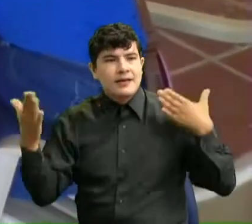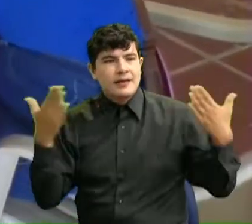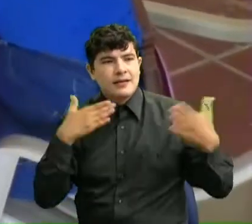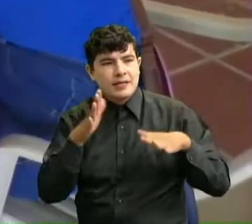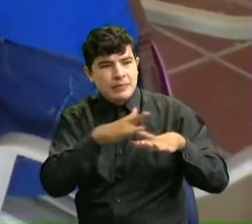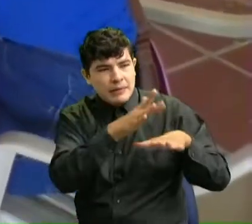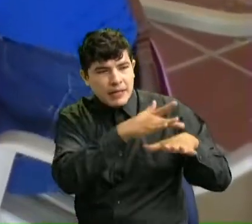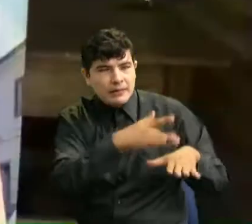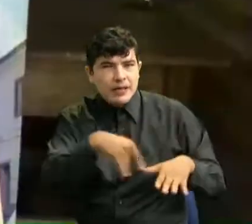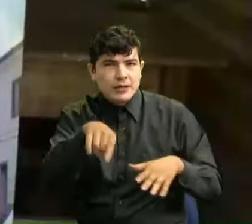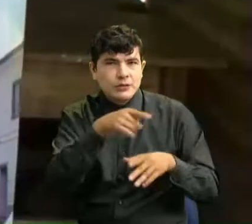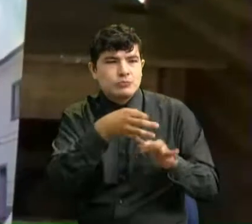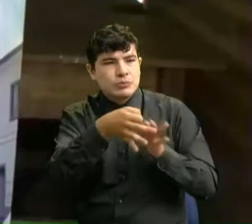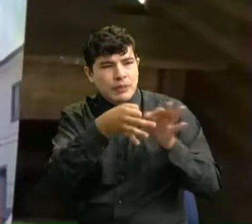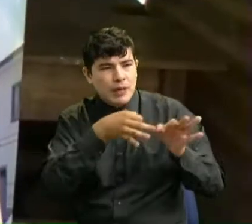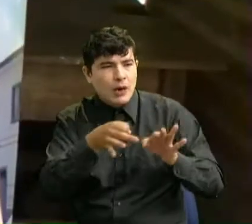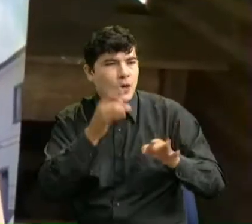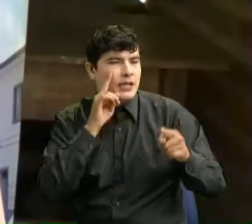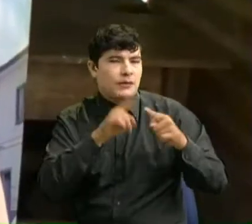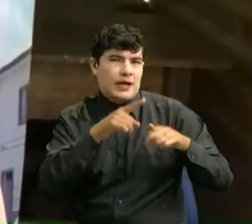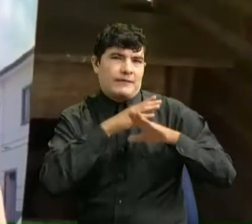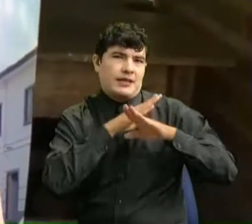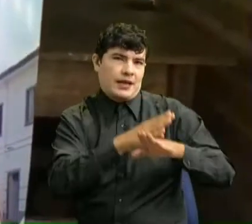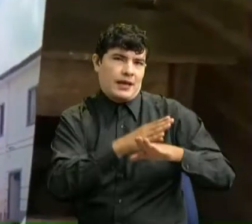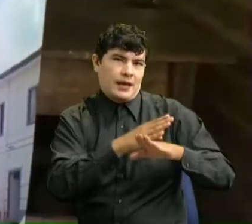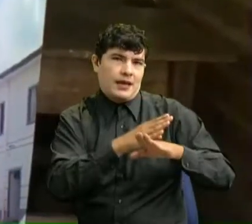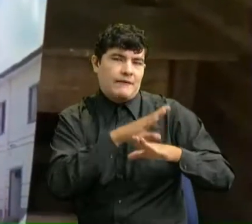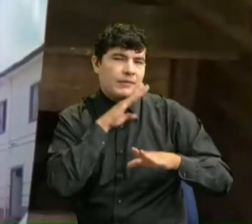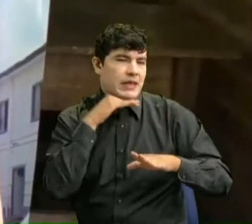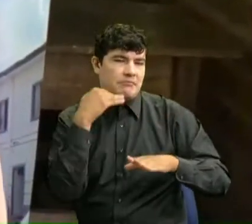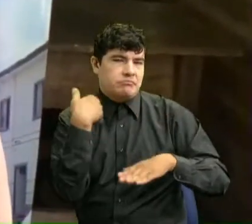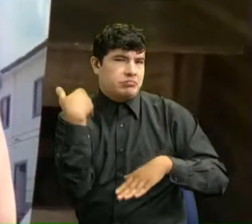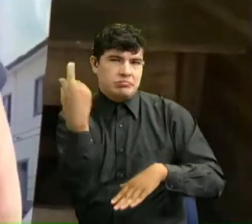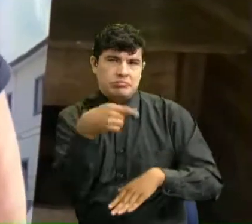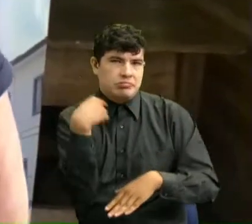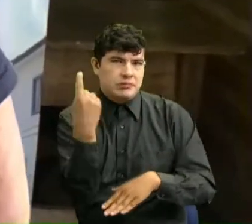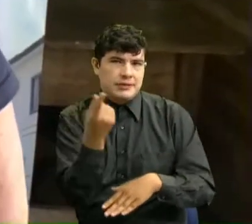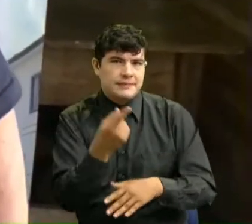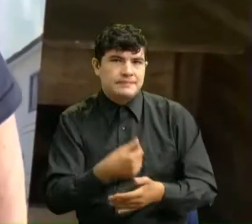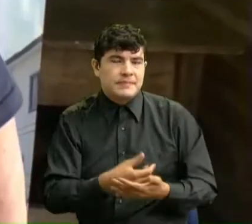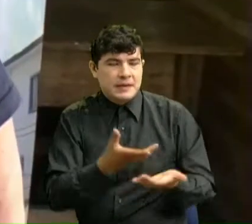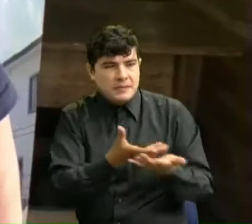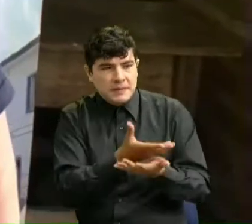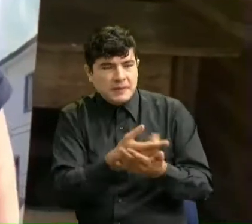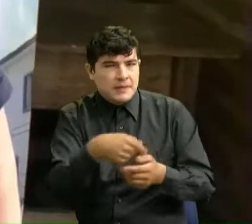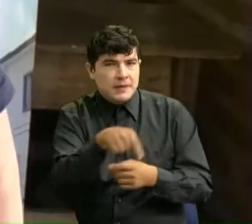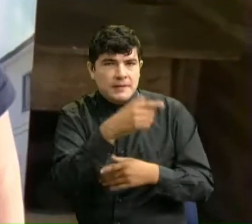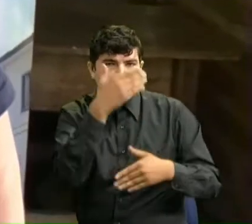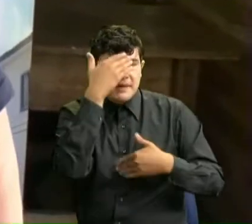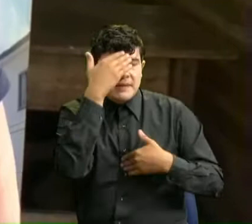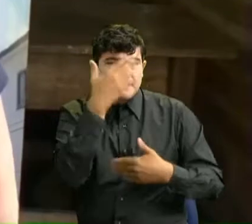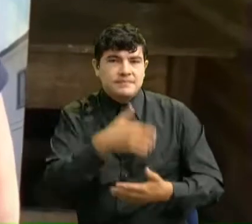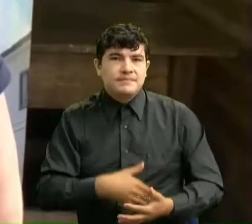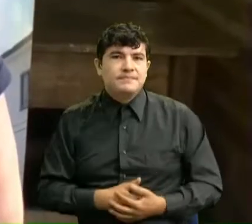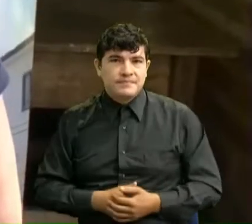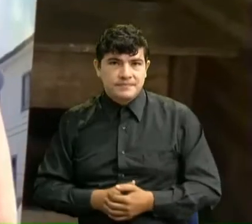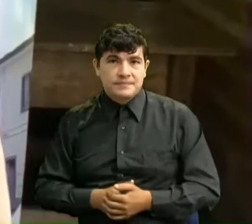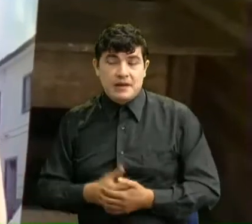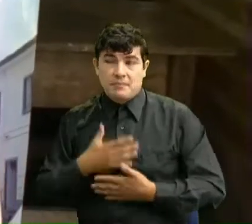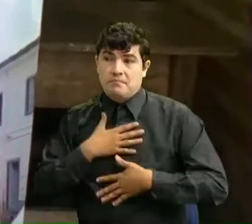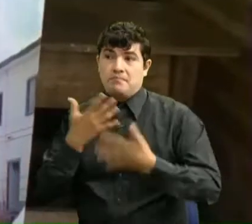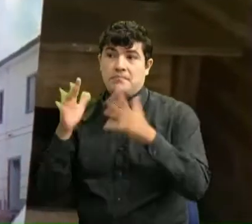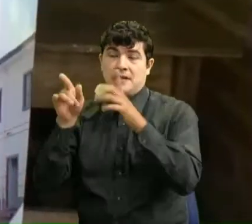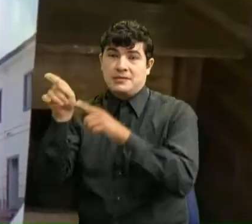sus usuarios. Felicitar a los miembros del Hospital de Málaga por